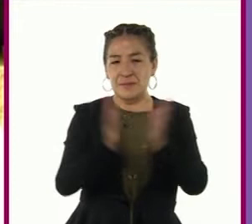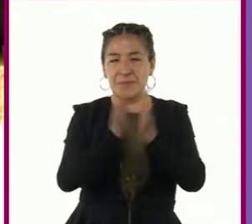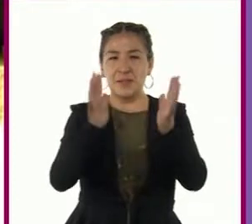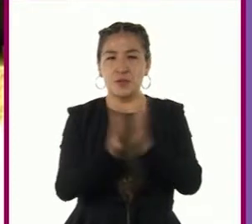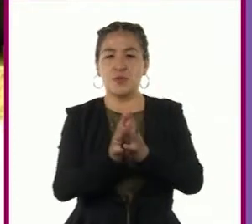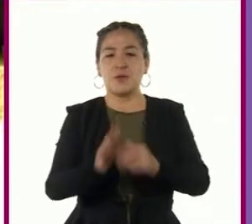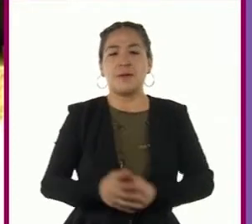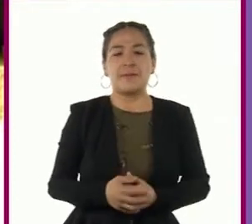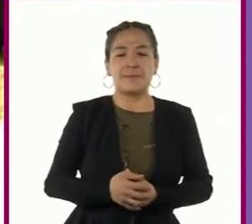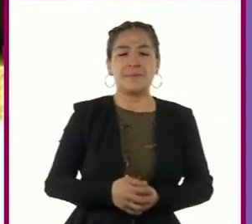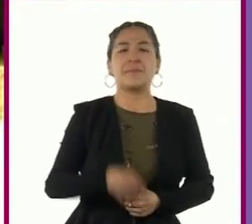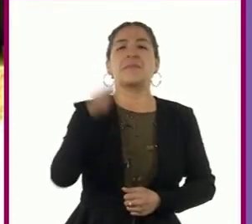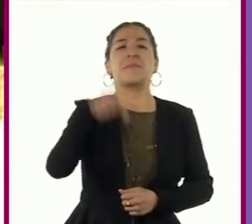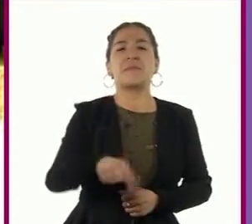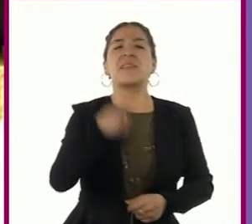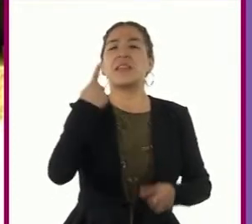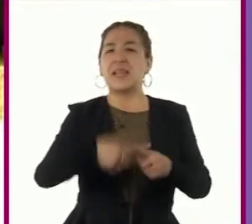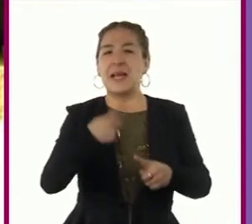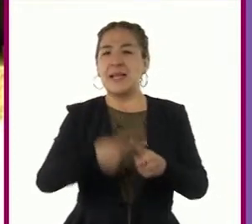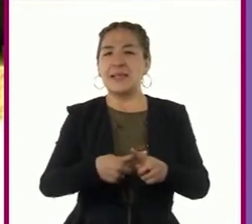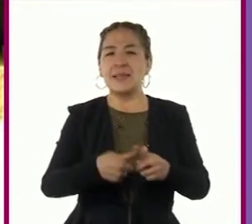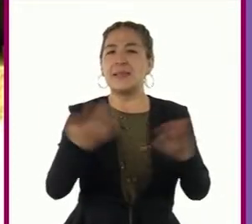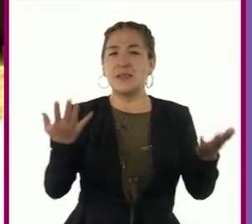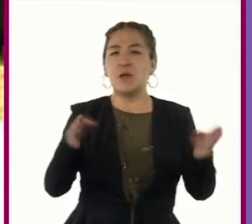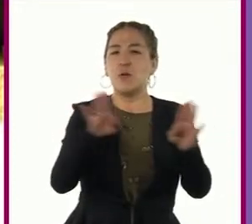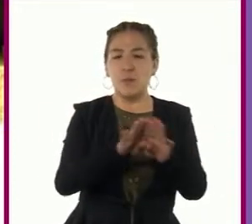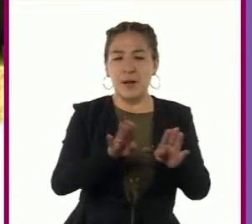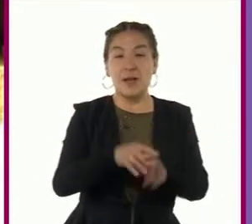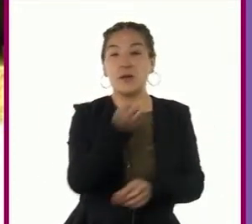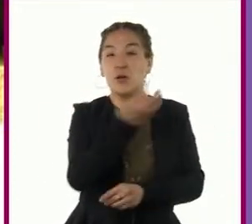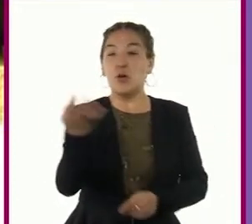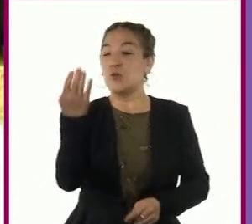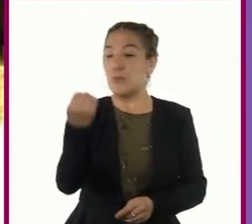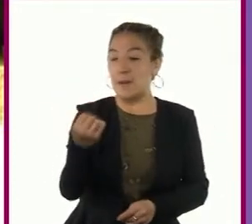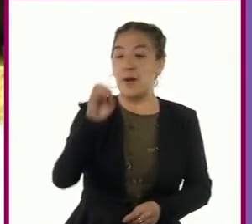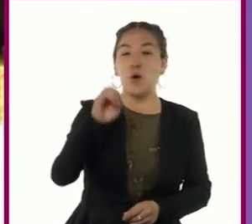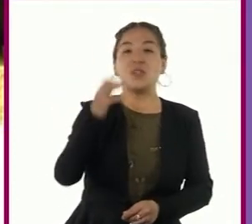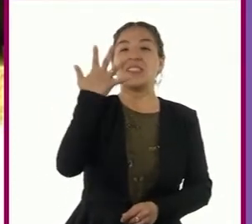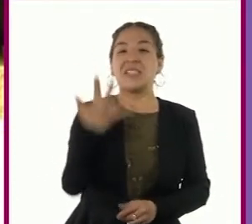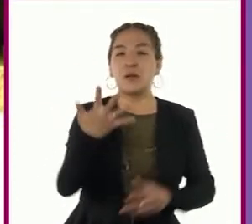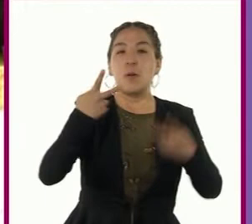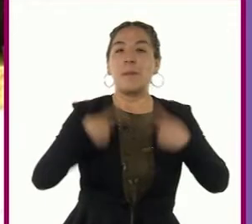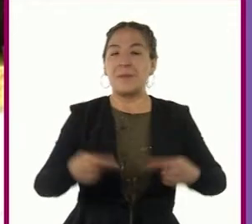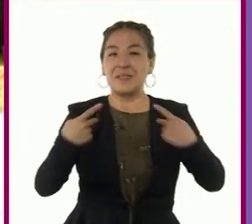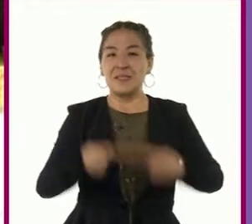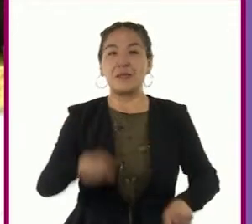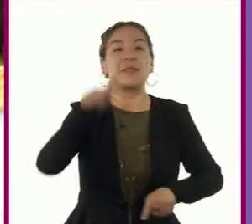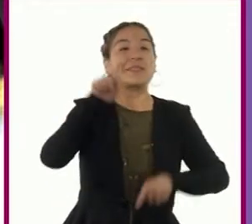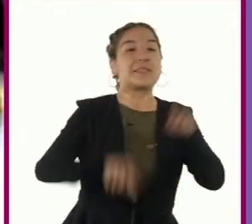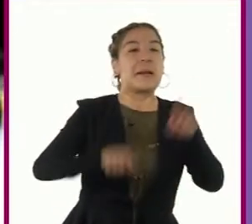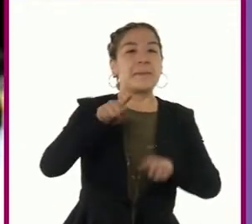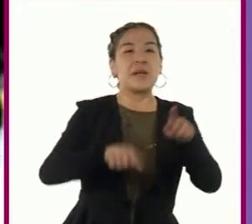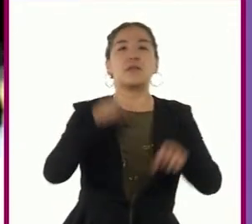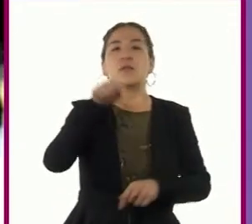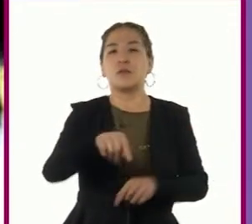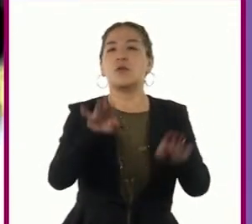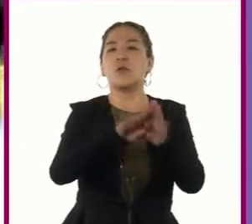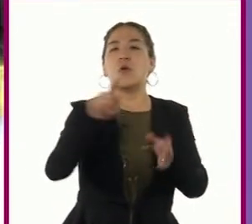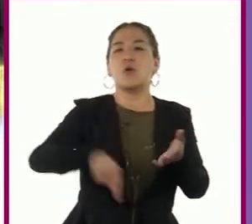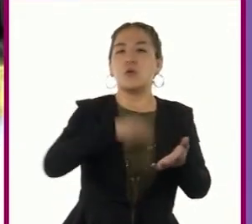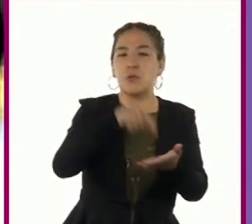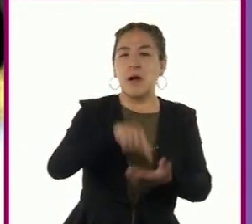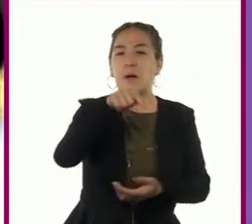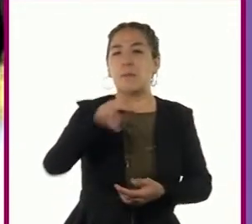comisiones están integradas por 9 o 5 ciudadanos, dependiendo el caso, de cada una de las colonias